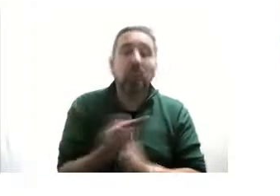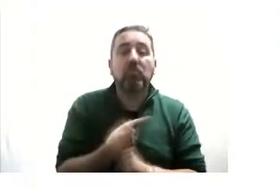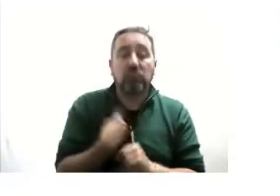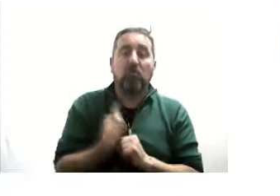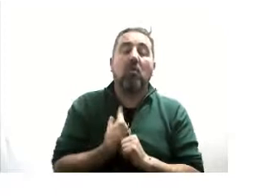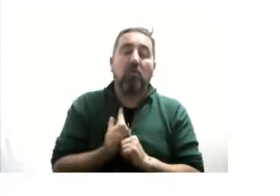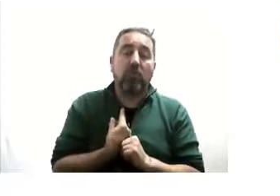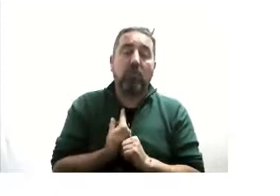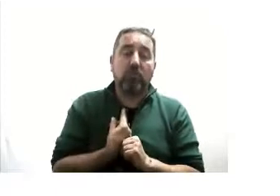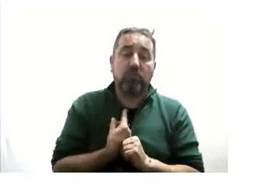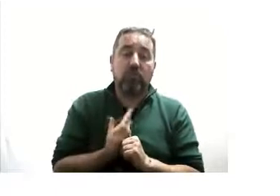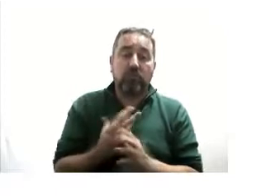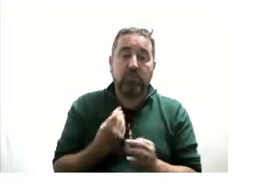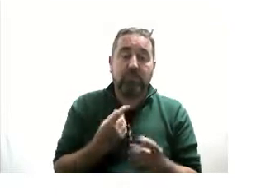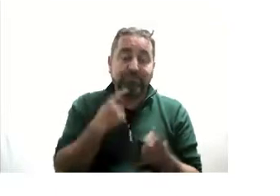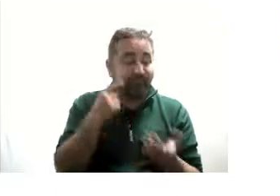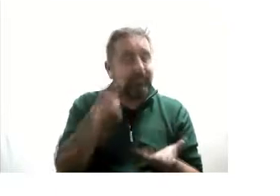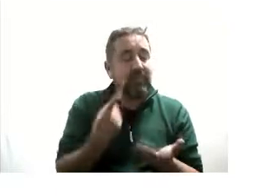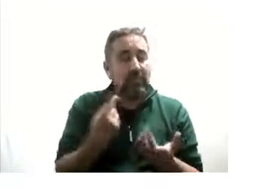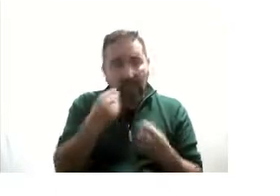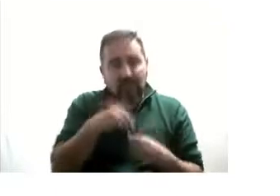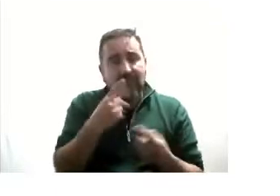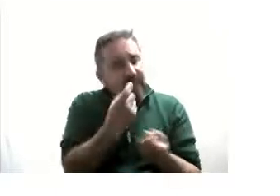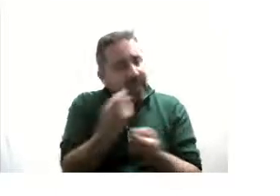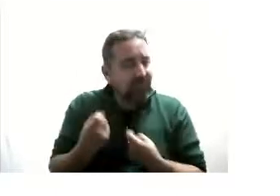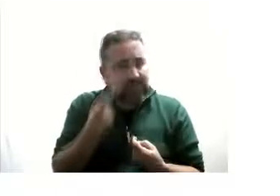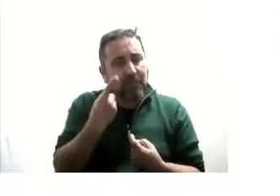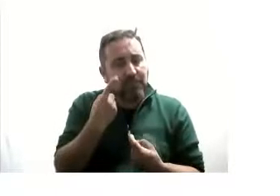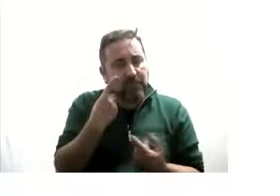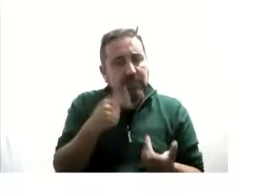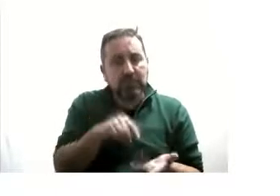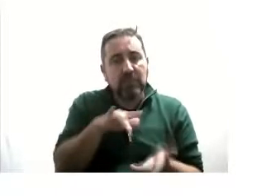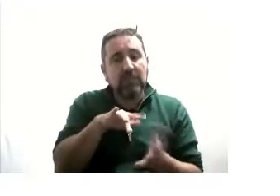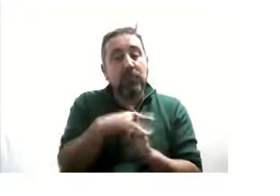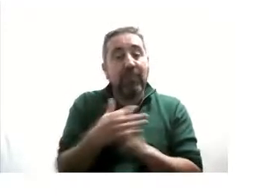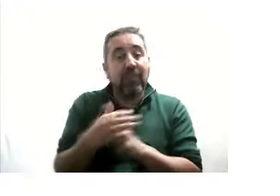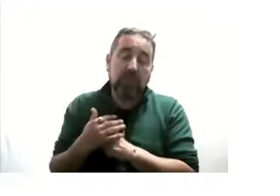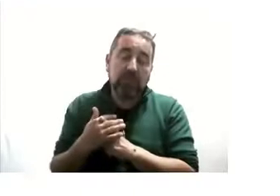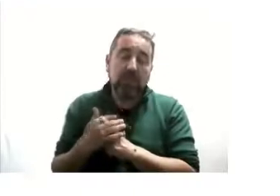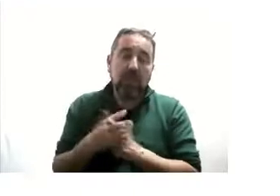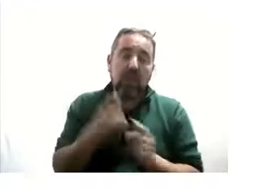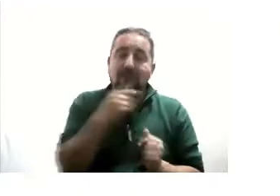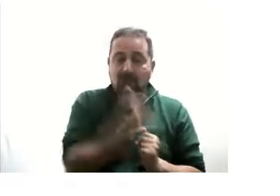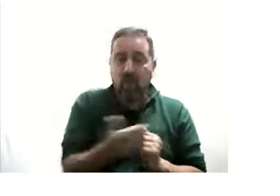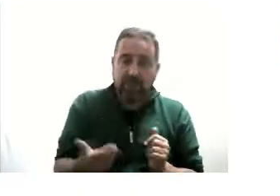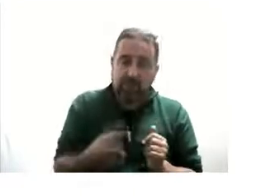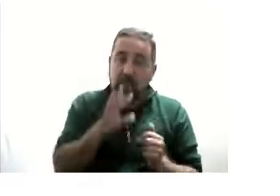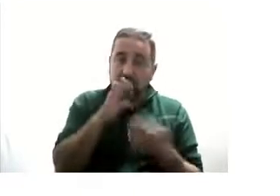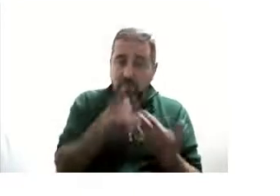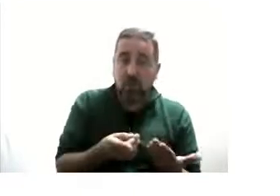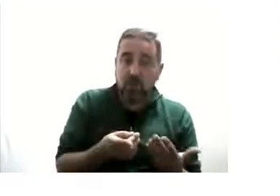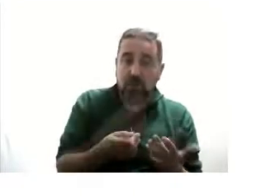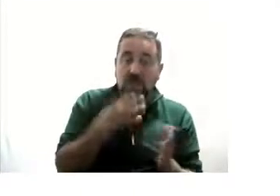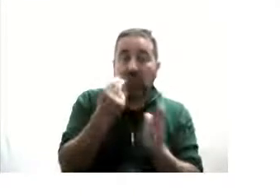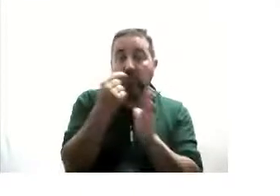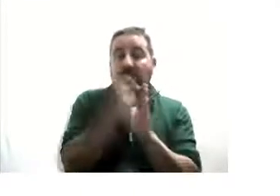echamos tanto en falta en muchas ocasiones. Yo creo que en estos casos es fundamental, precisamente por la de